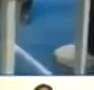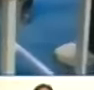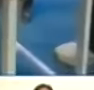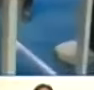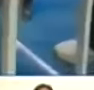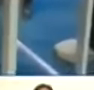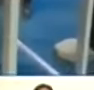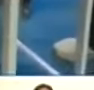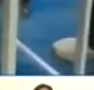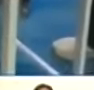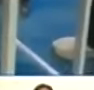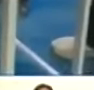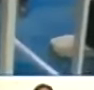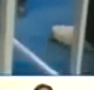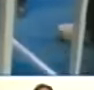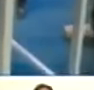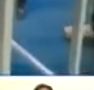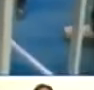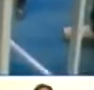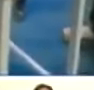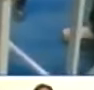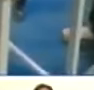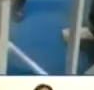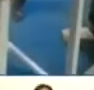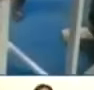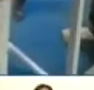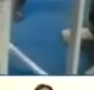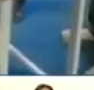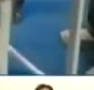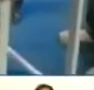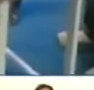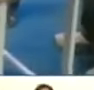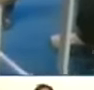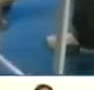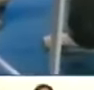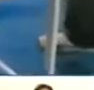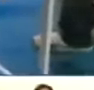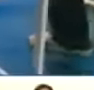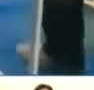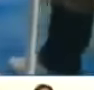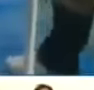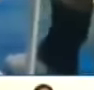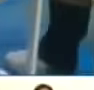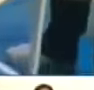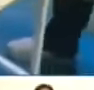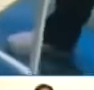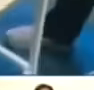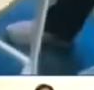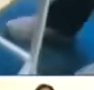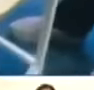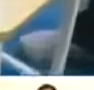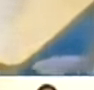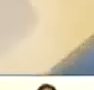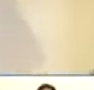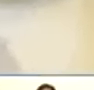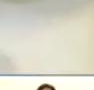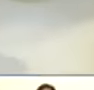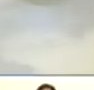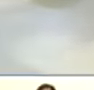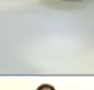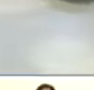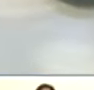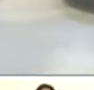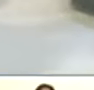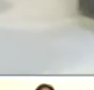El miembro de la mesa va a ubicar sus datos en el cuaderno de votación para que firme y estampe su huella dactilar. Y aquí entonces dejo